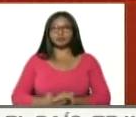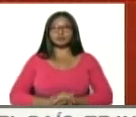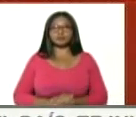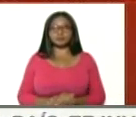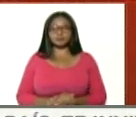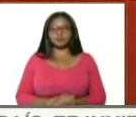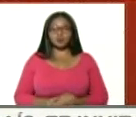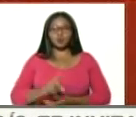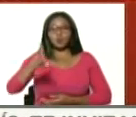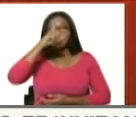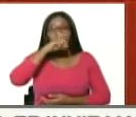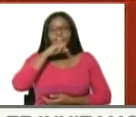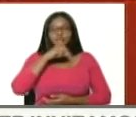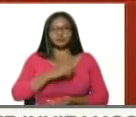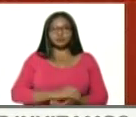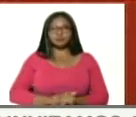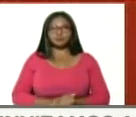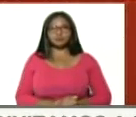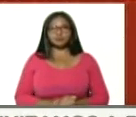Un año